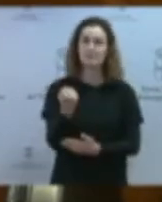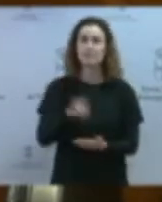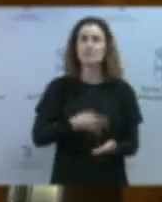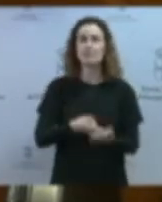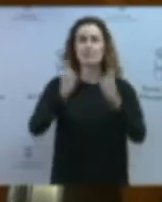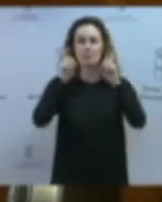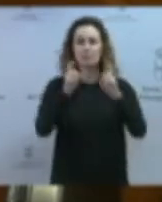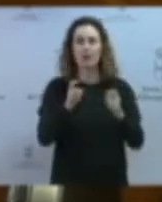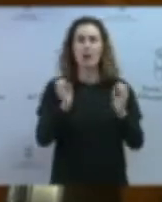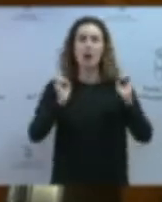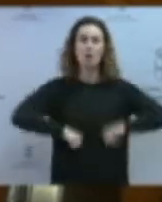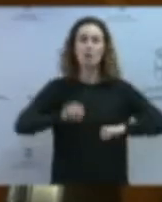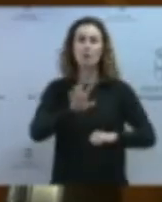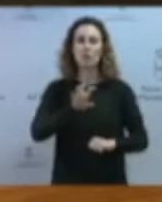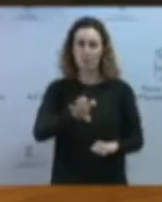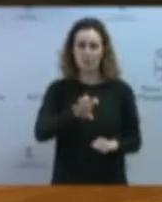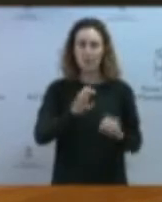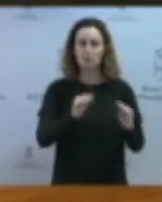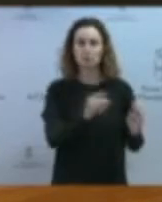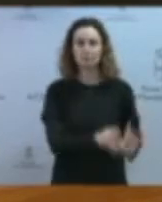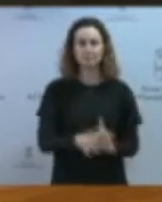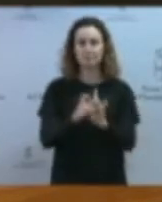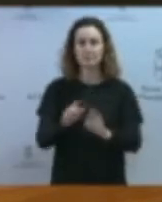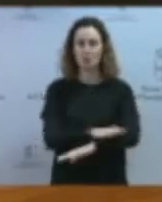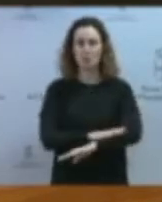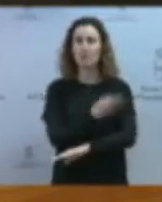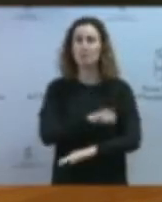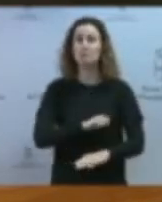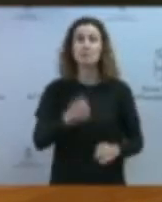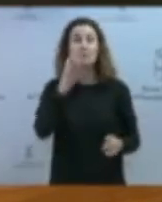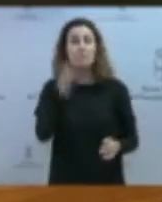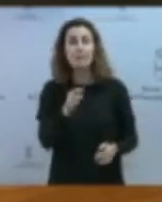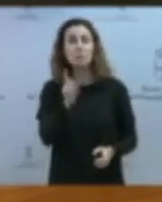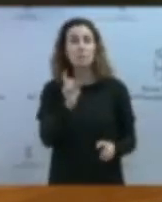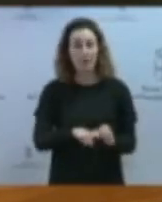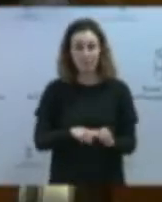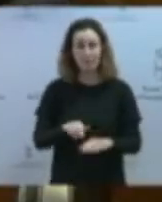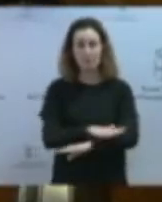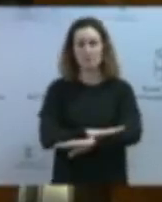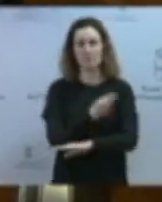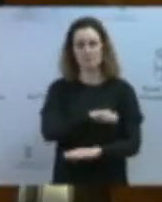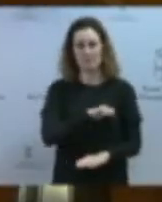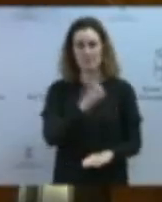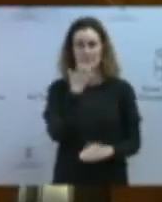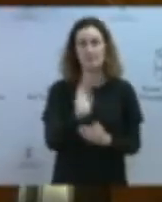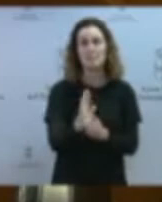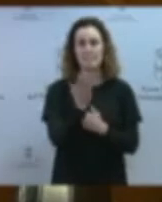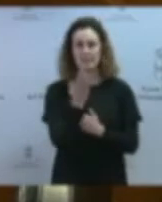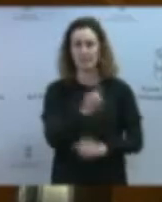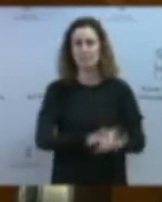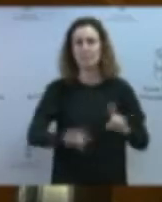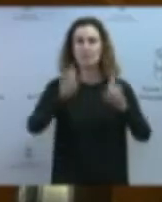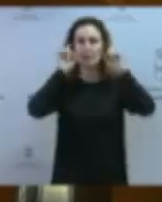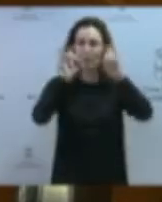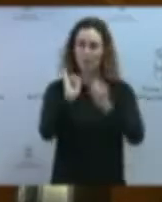Gobierno de España. Por cierto, ustedes forman parte del Gobierno de España. Si su planteamiento es que hay un problema educativo en materia de España, que yo ahí no